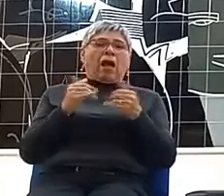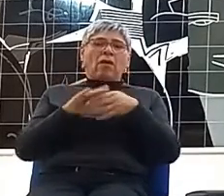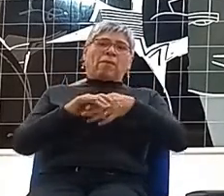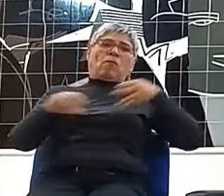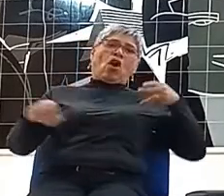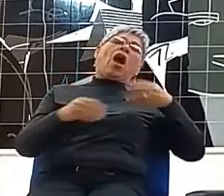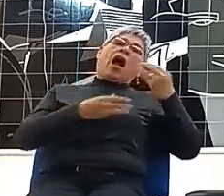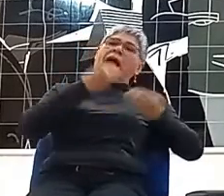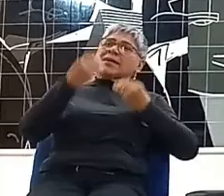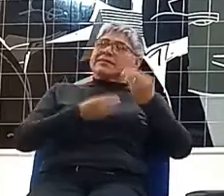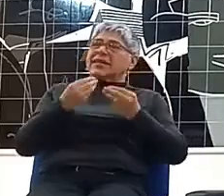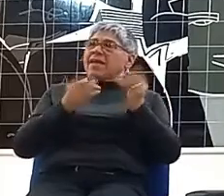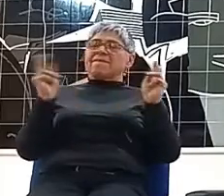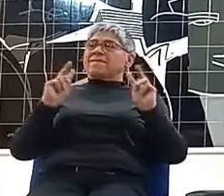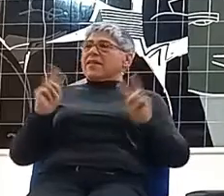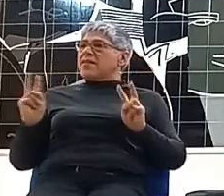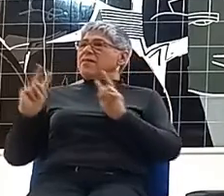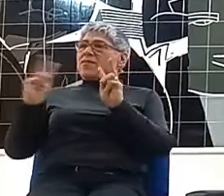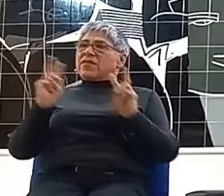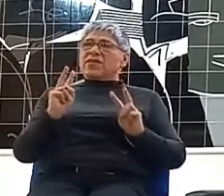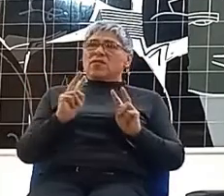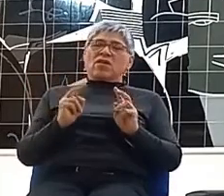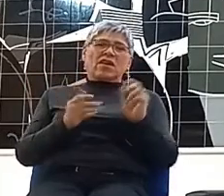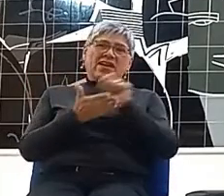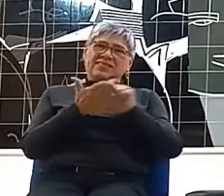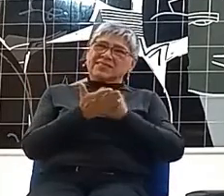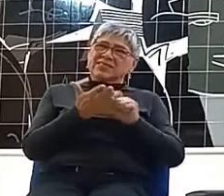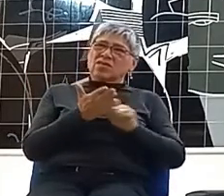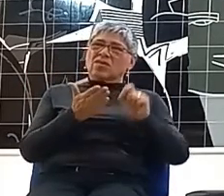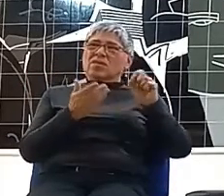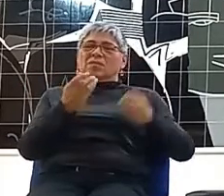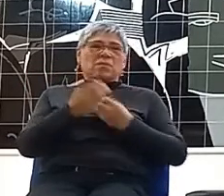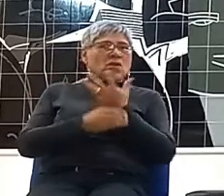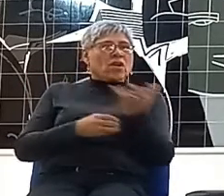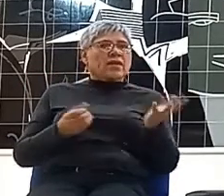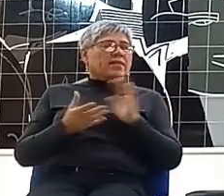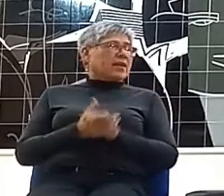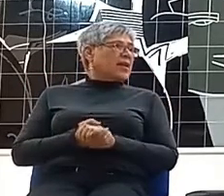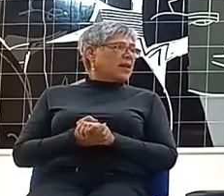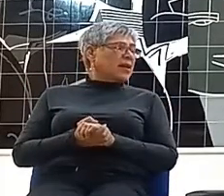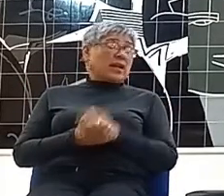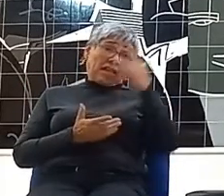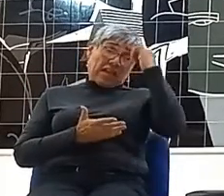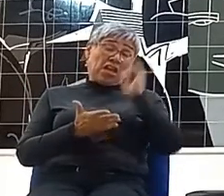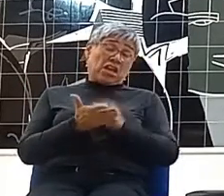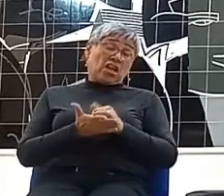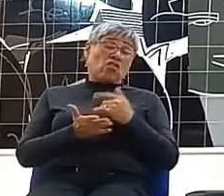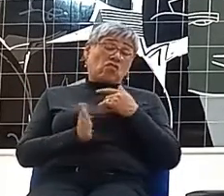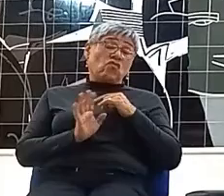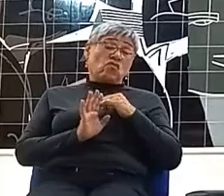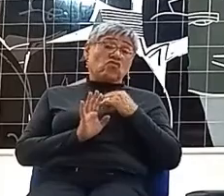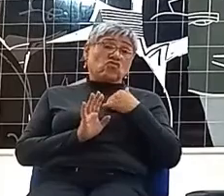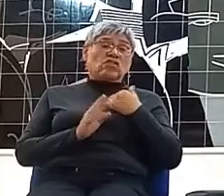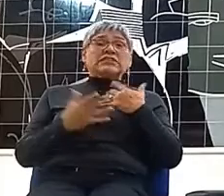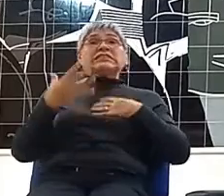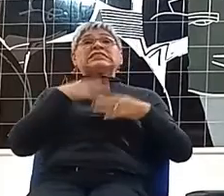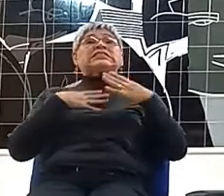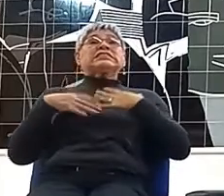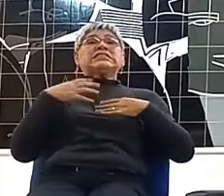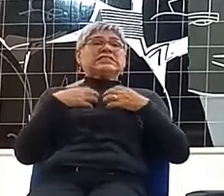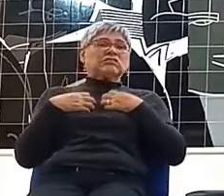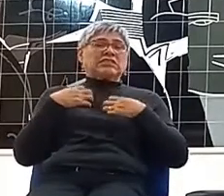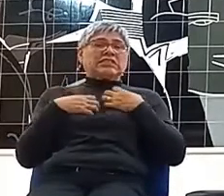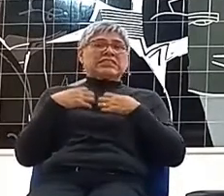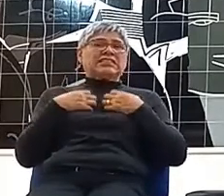estas actividades en vivo. Los escritores y los poetas creo que estamos también ansiosos de decirle